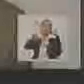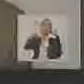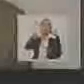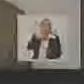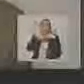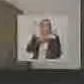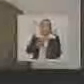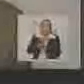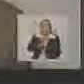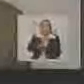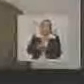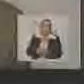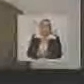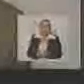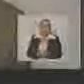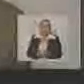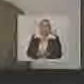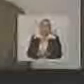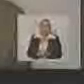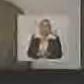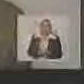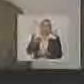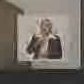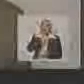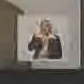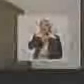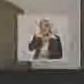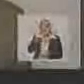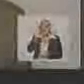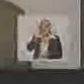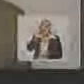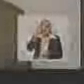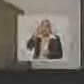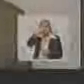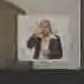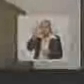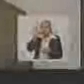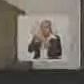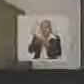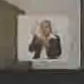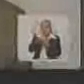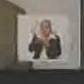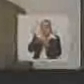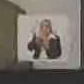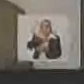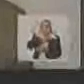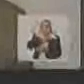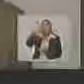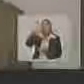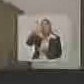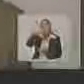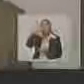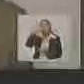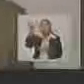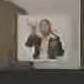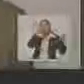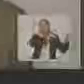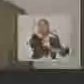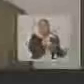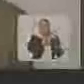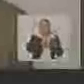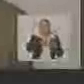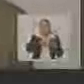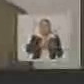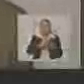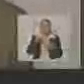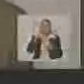antropomórfica del probable autor del delito. Con esto obviaremos y ayudaremos a nuestra policía a un perfeccionamiento y a